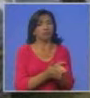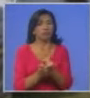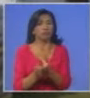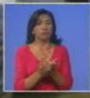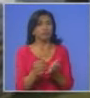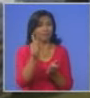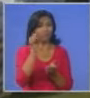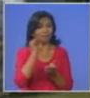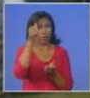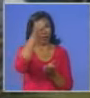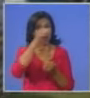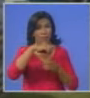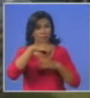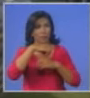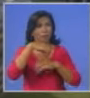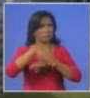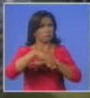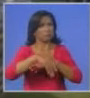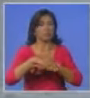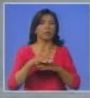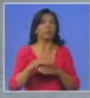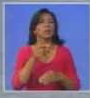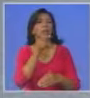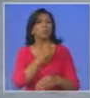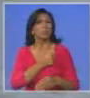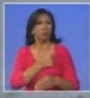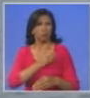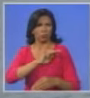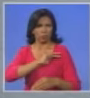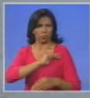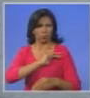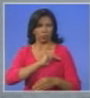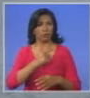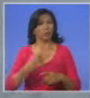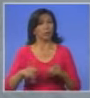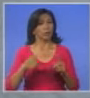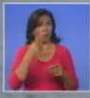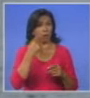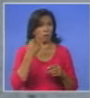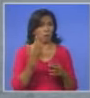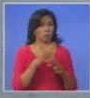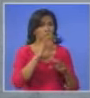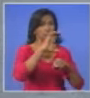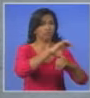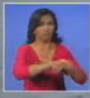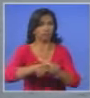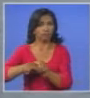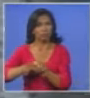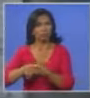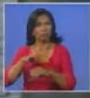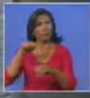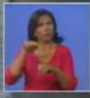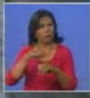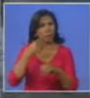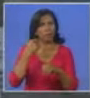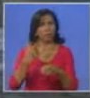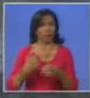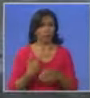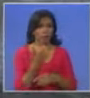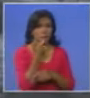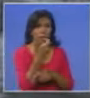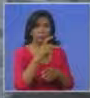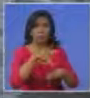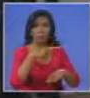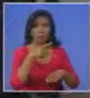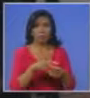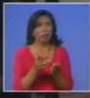domingo pertenece a la municipalidad, pero que desconoce si su compañero, quien se encuentra detenido, cuenta con una licencia de manejo para este tipo de